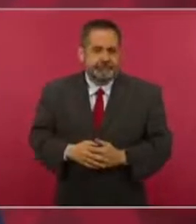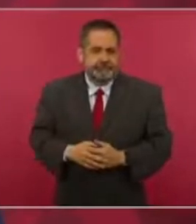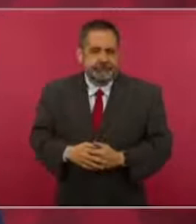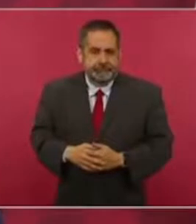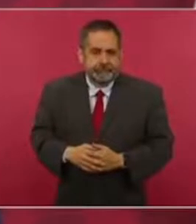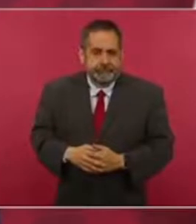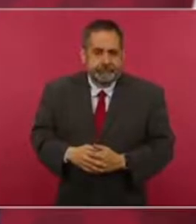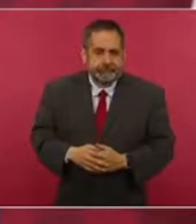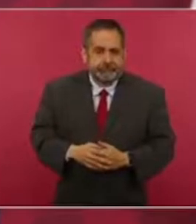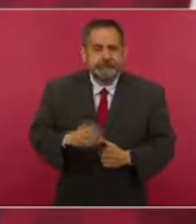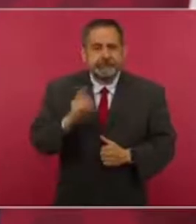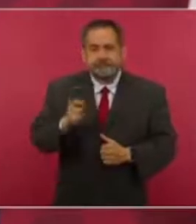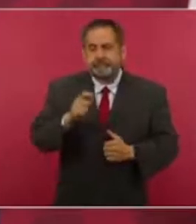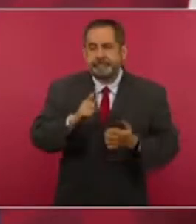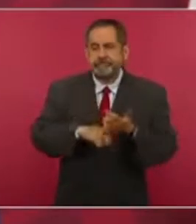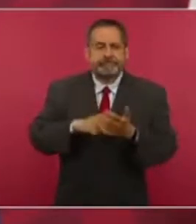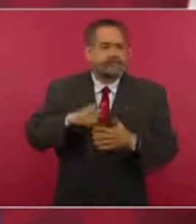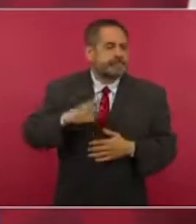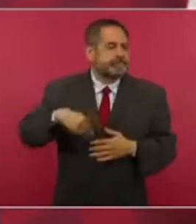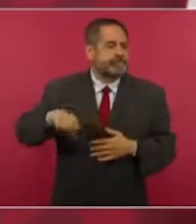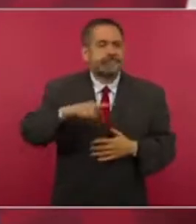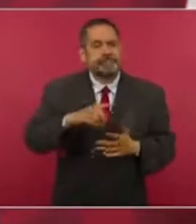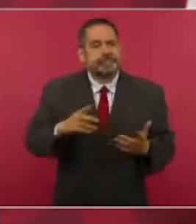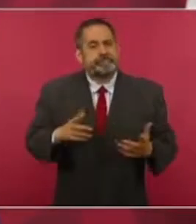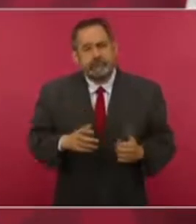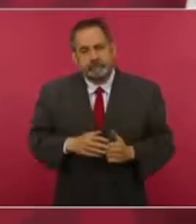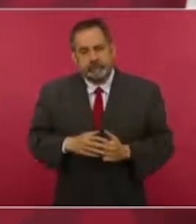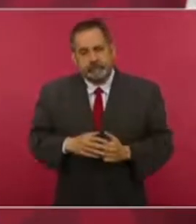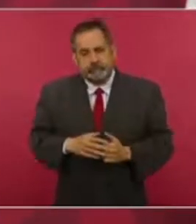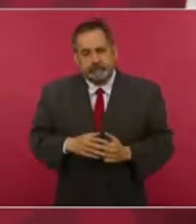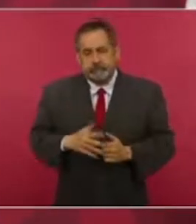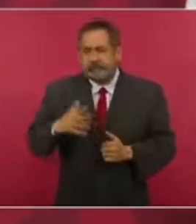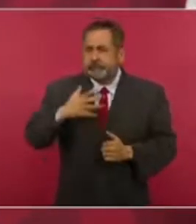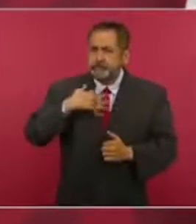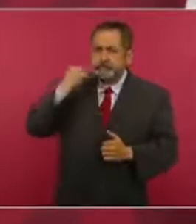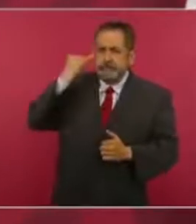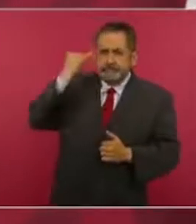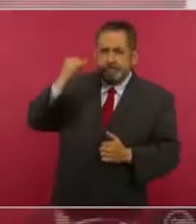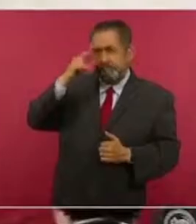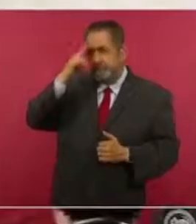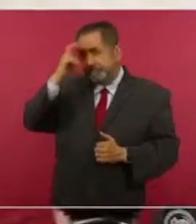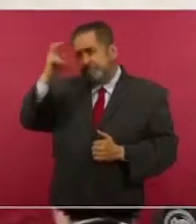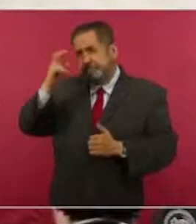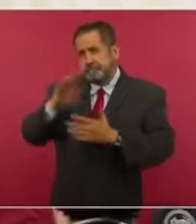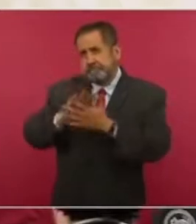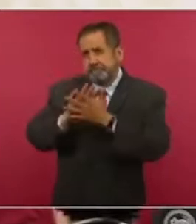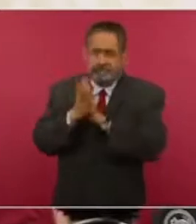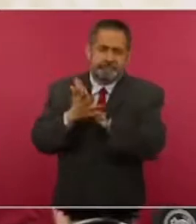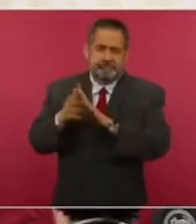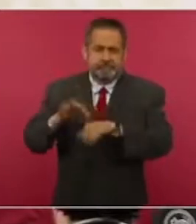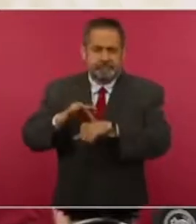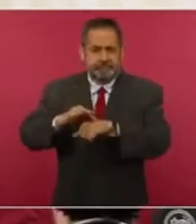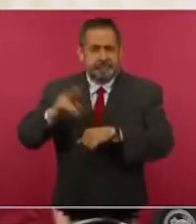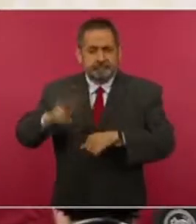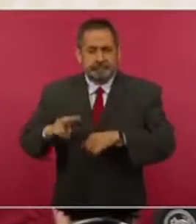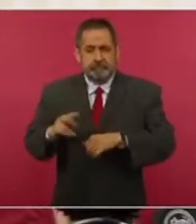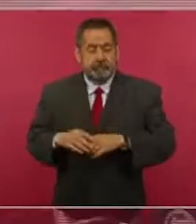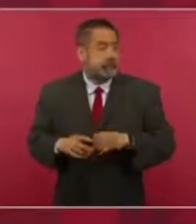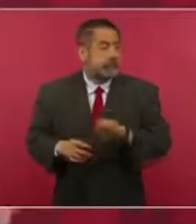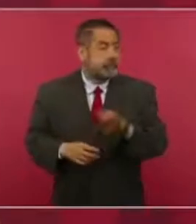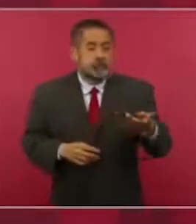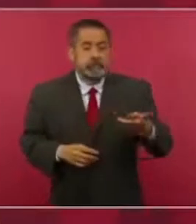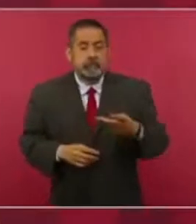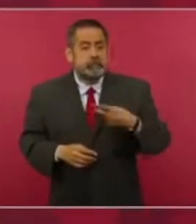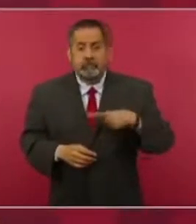Que los sueños, nuestros ideales, se conviertan en realidad, porque hay muchas